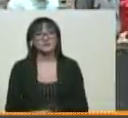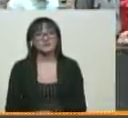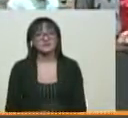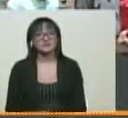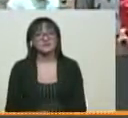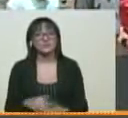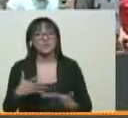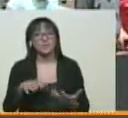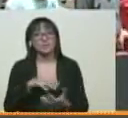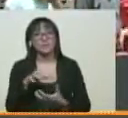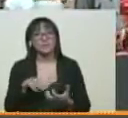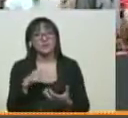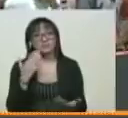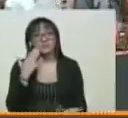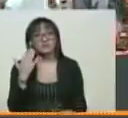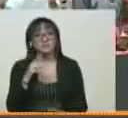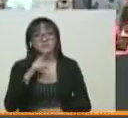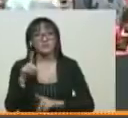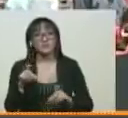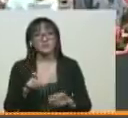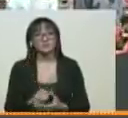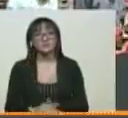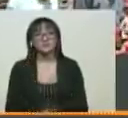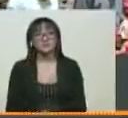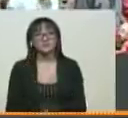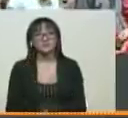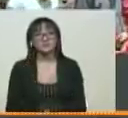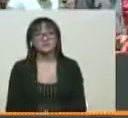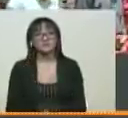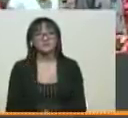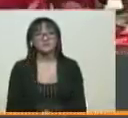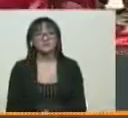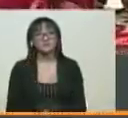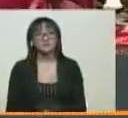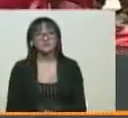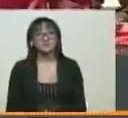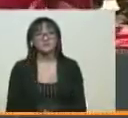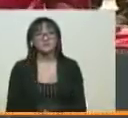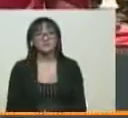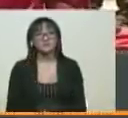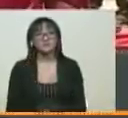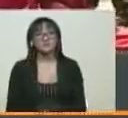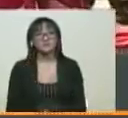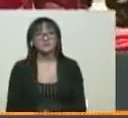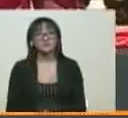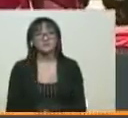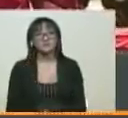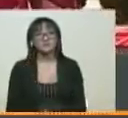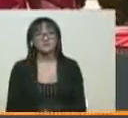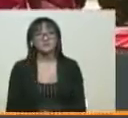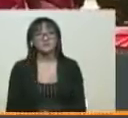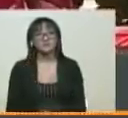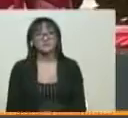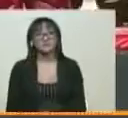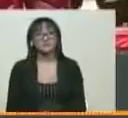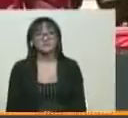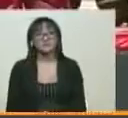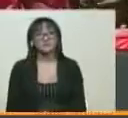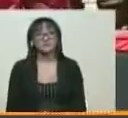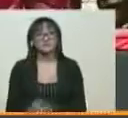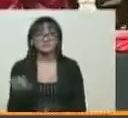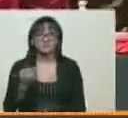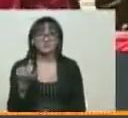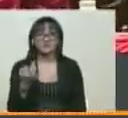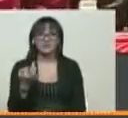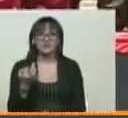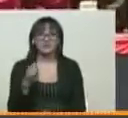¿Cuál es el problema? Sí, presidente. Ciertamente, nosotros no